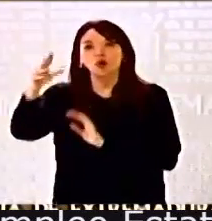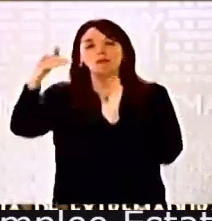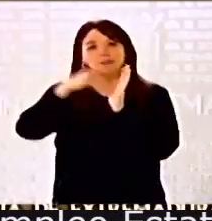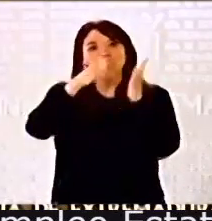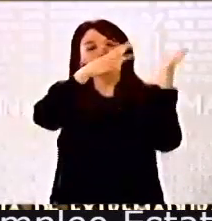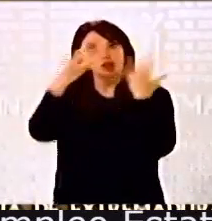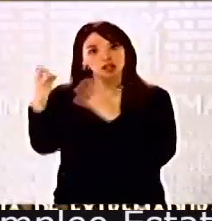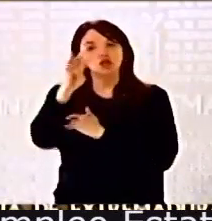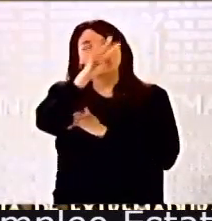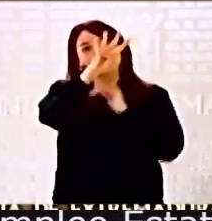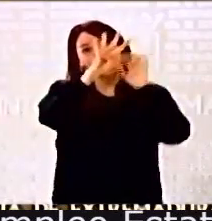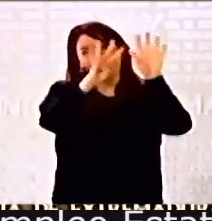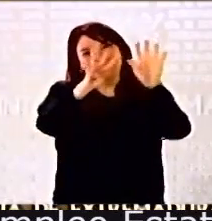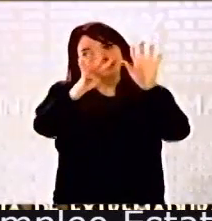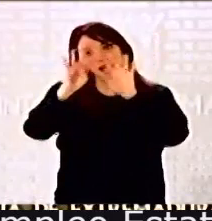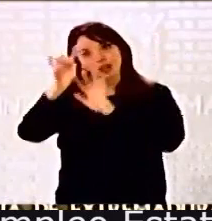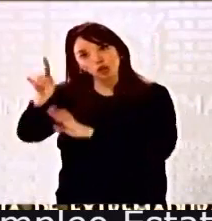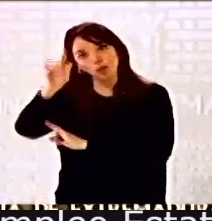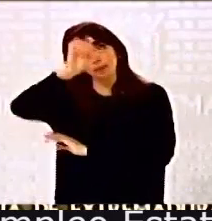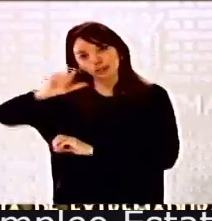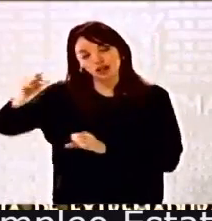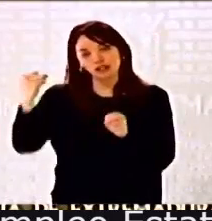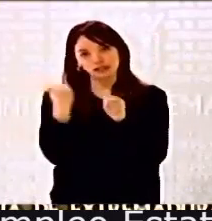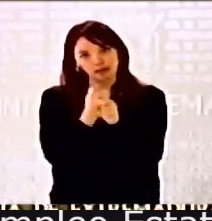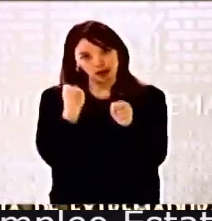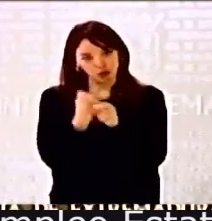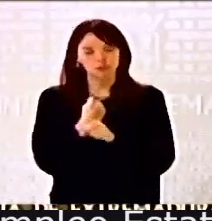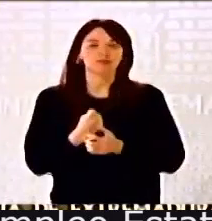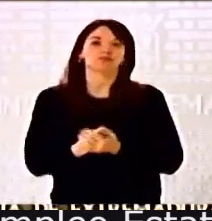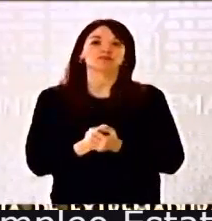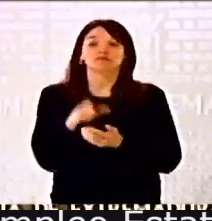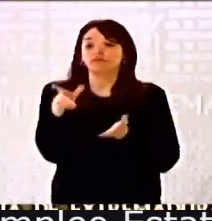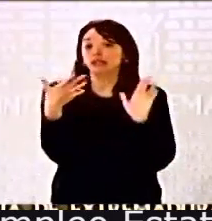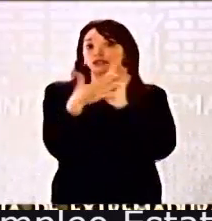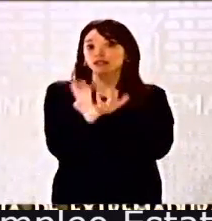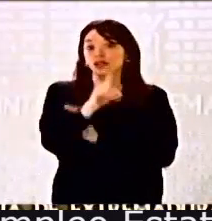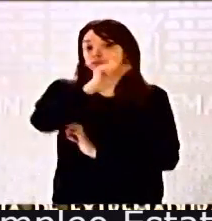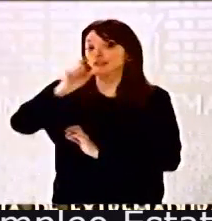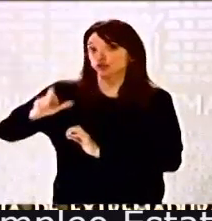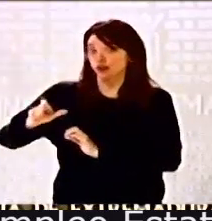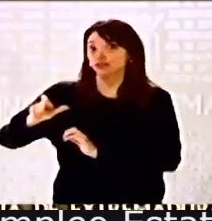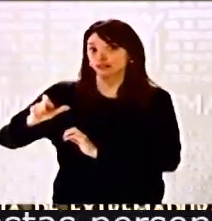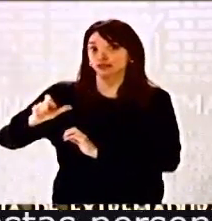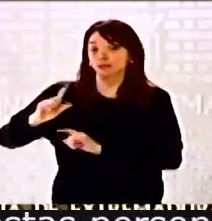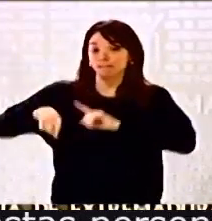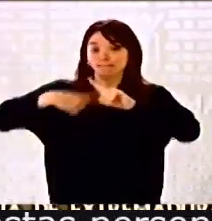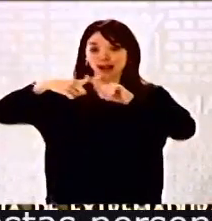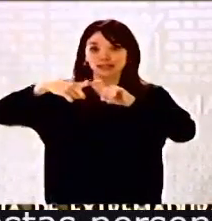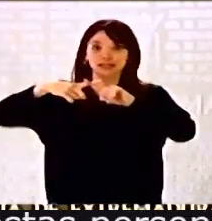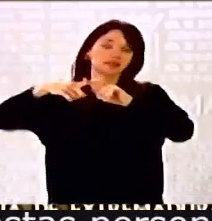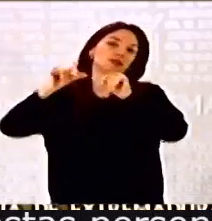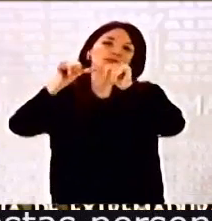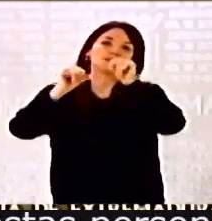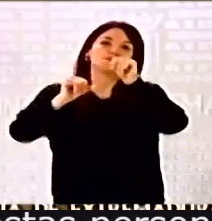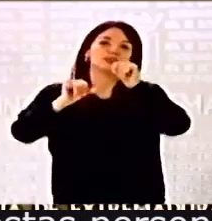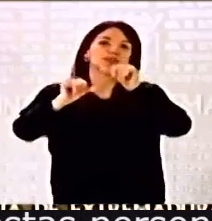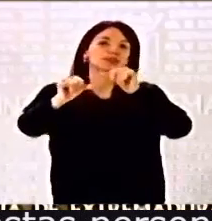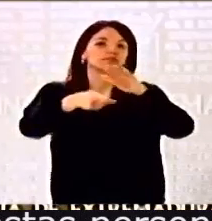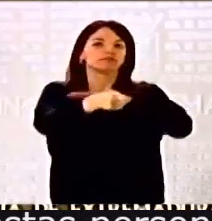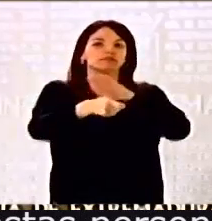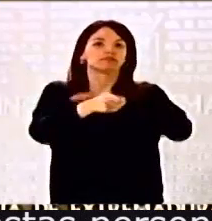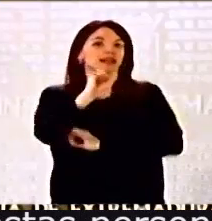22.891 trabajadores. Lo que quiere decir que ya estas personas, más aquellos que entren en los registros y que